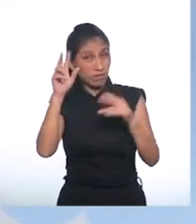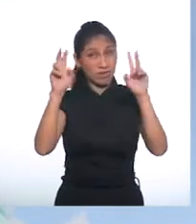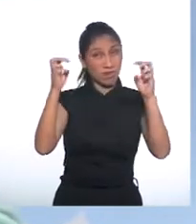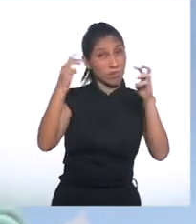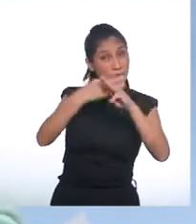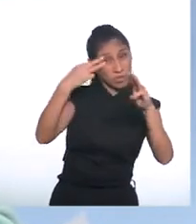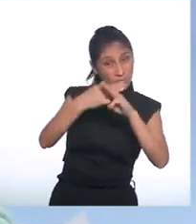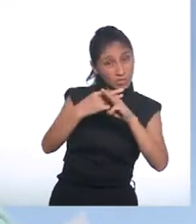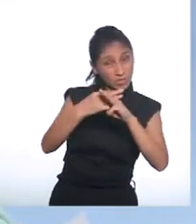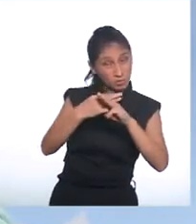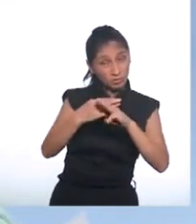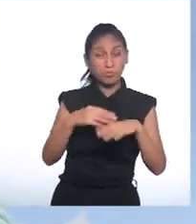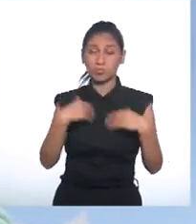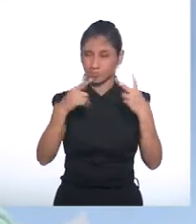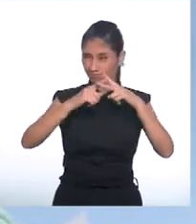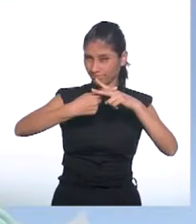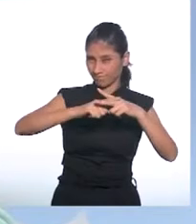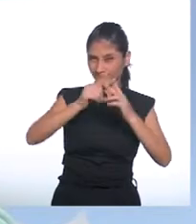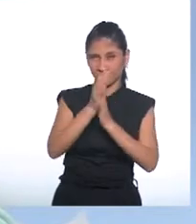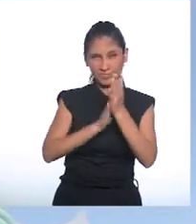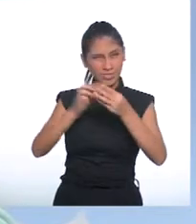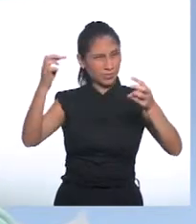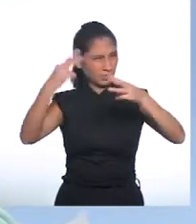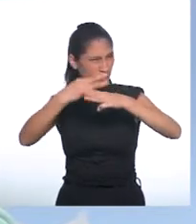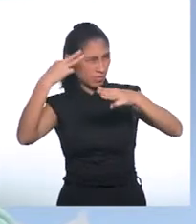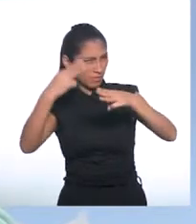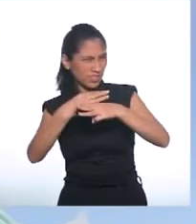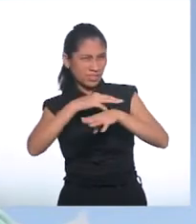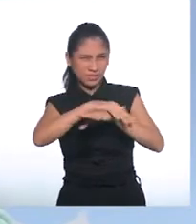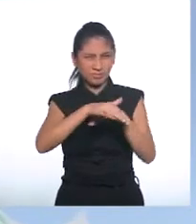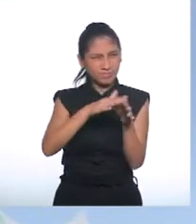seguridad. Iniciando protocolo de matemática.